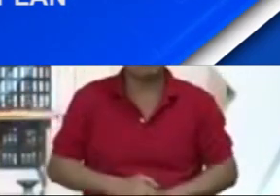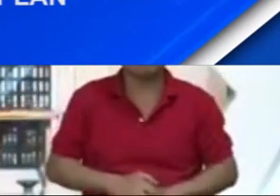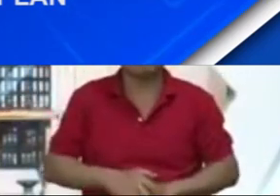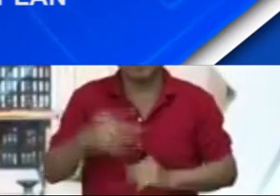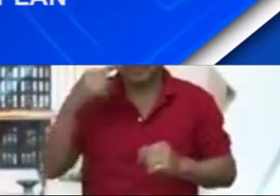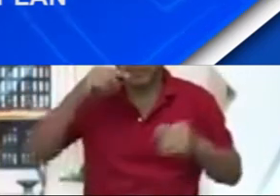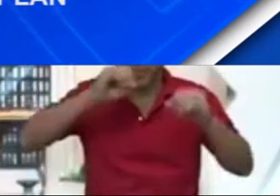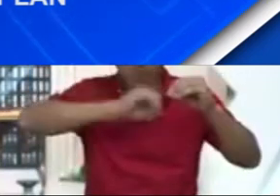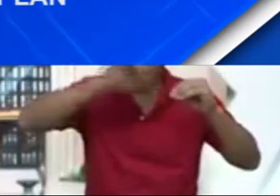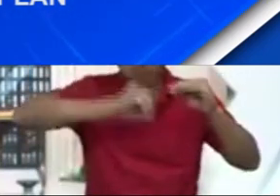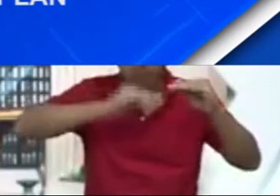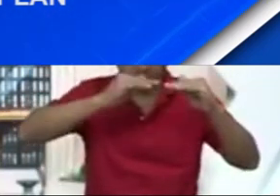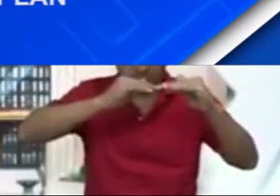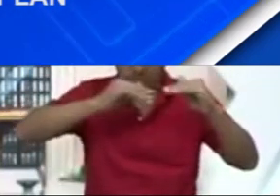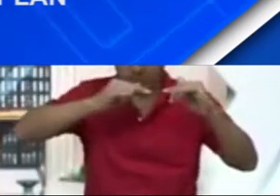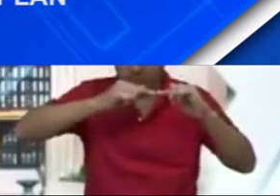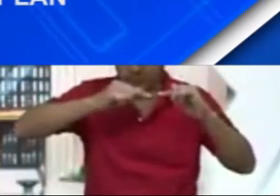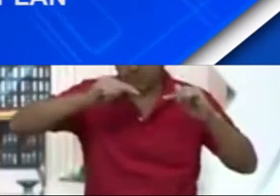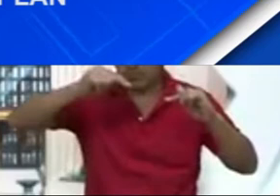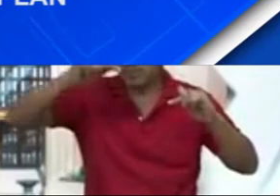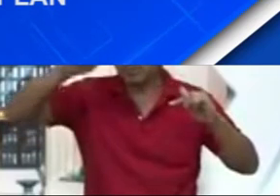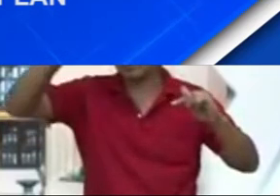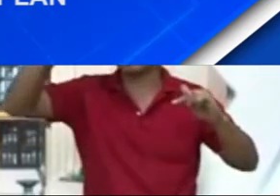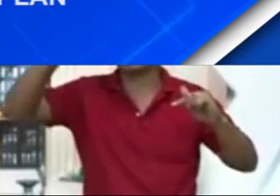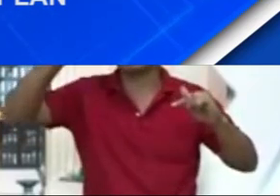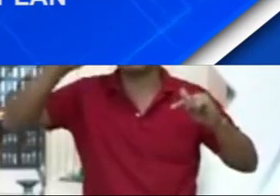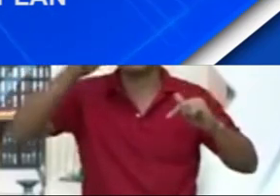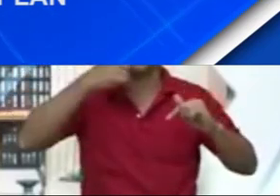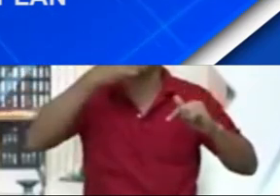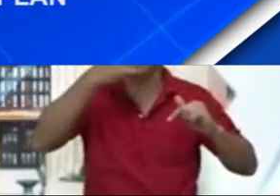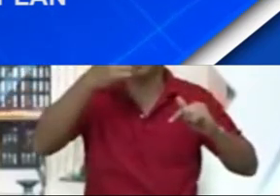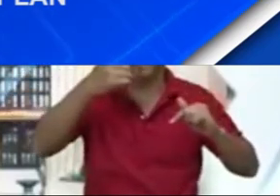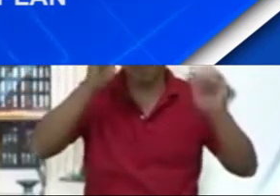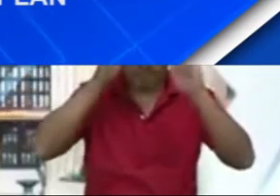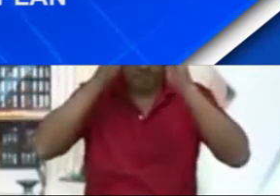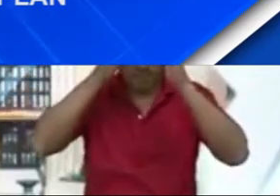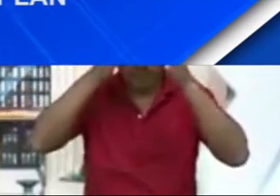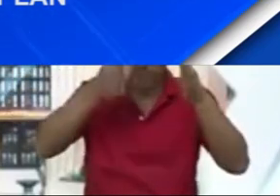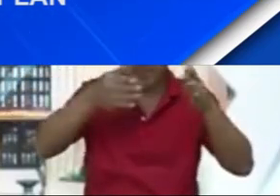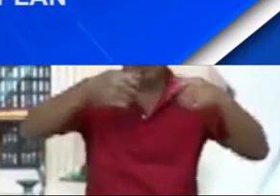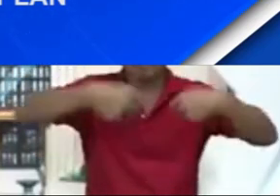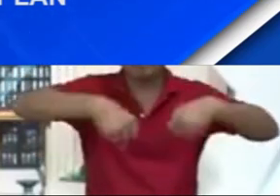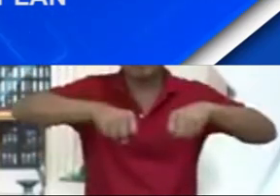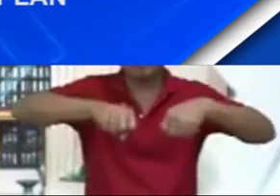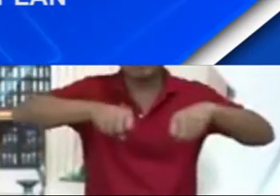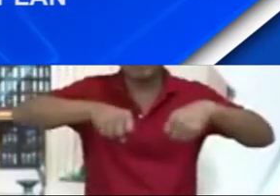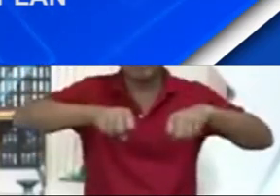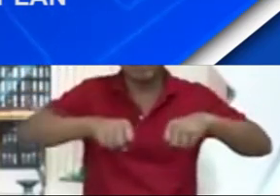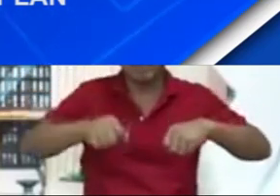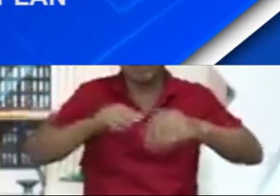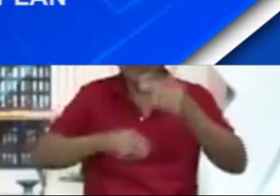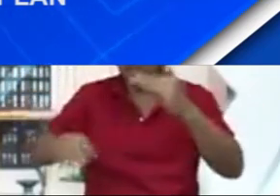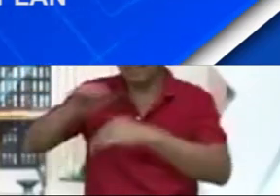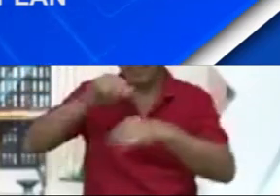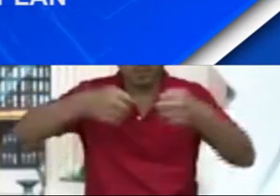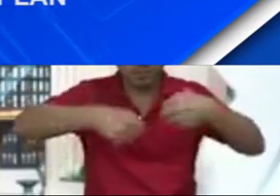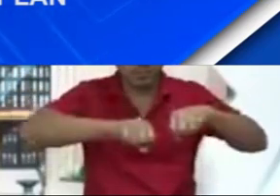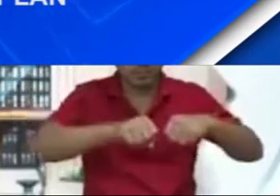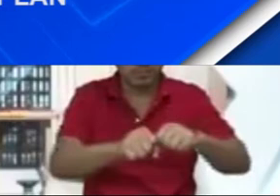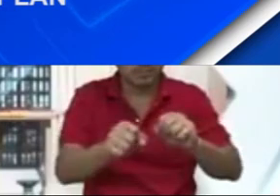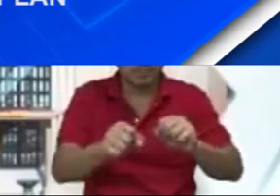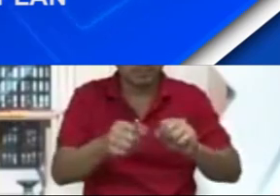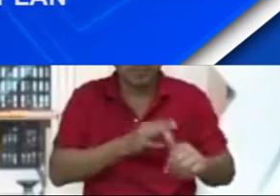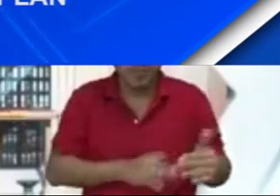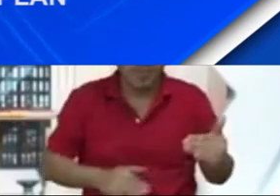de crecimiento está dirigida o enfocada en las motocicletas. La